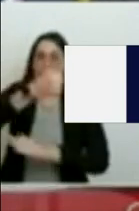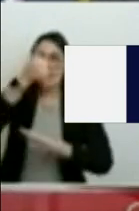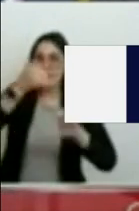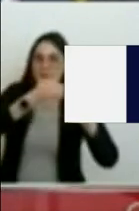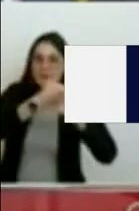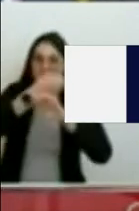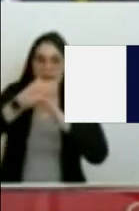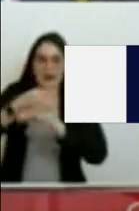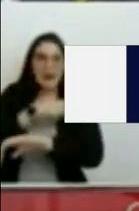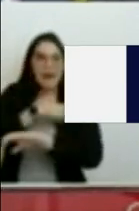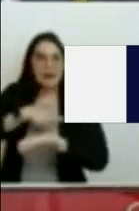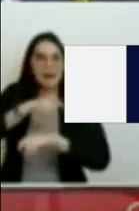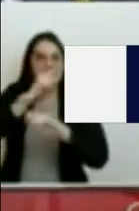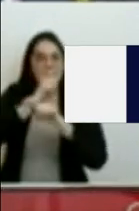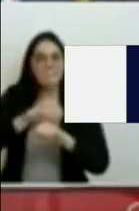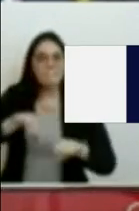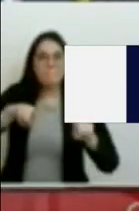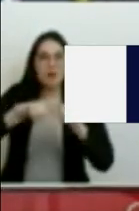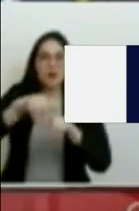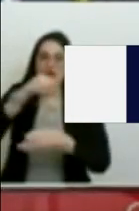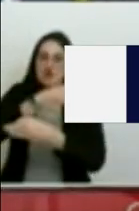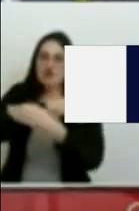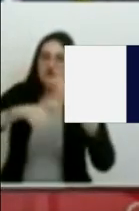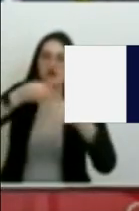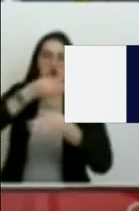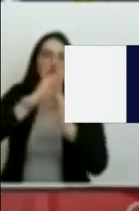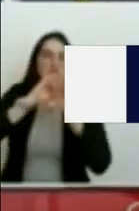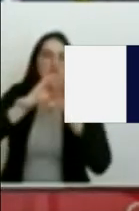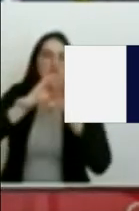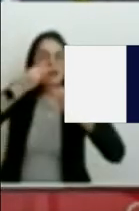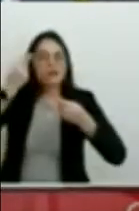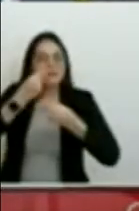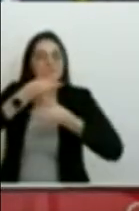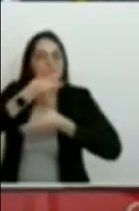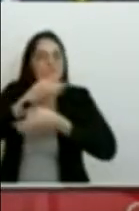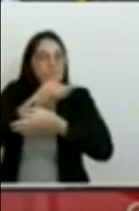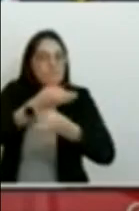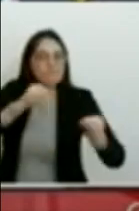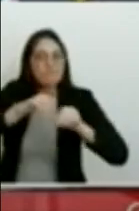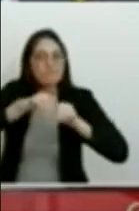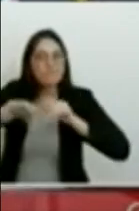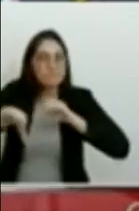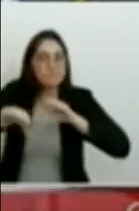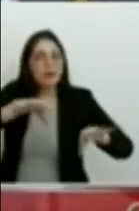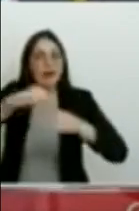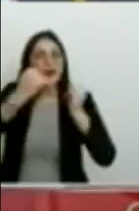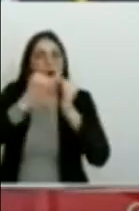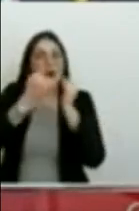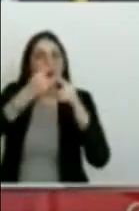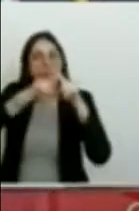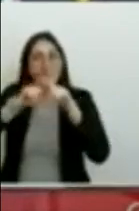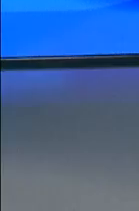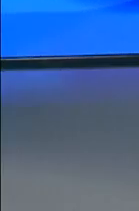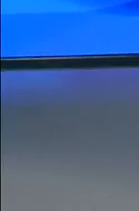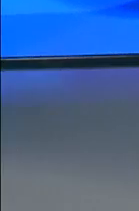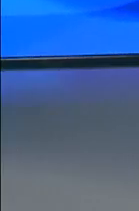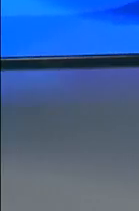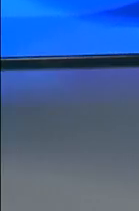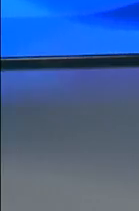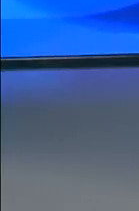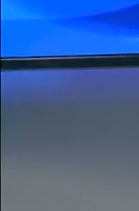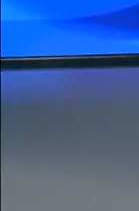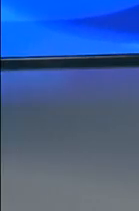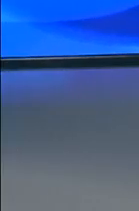se realice por todos los medios posibles, incluidos los medios electrónicos. Bueno, hasta